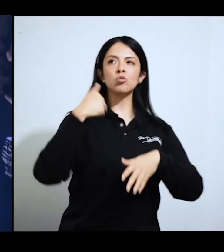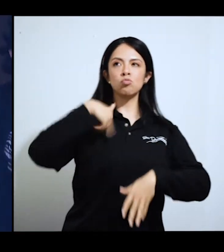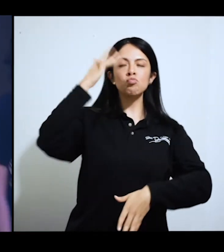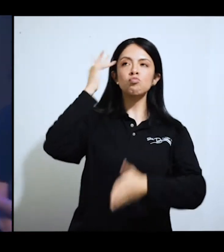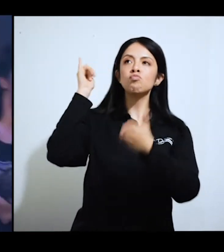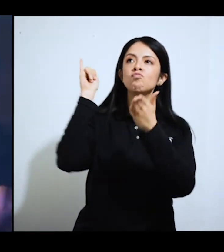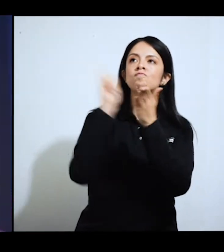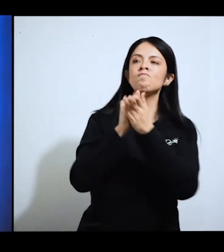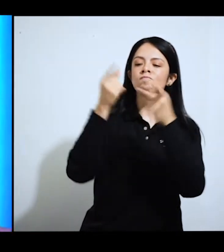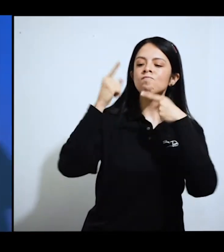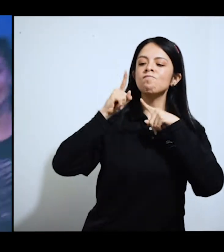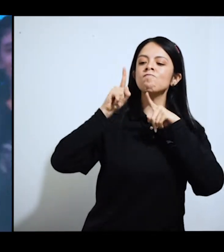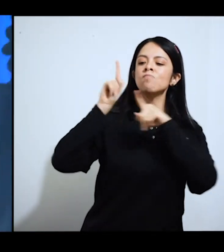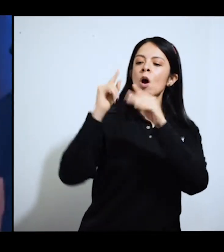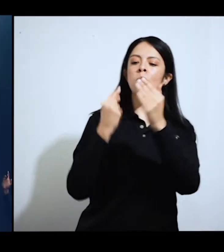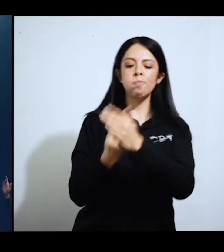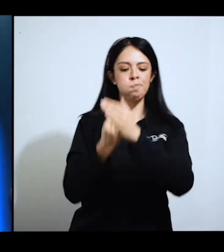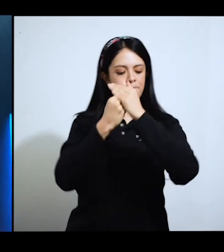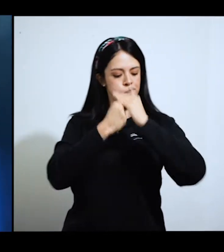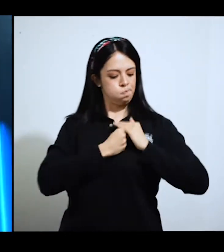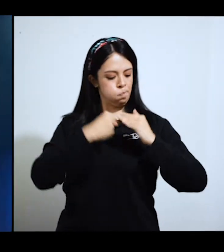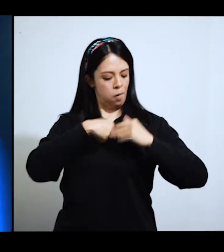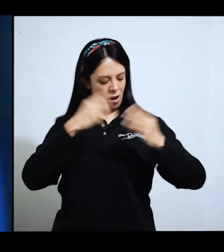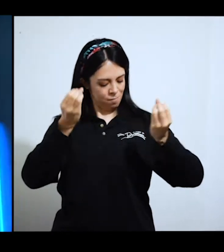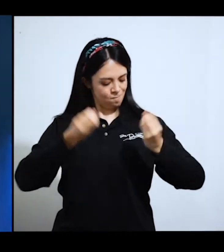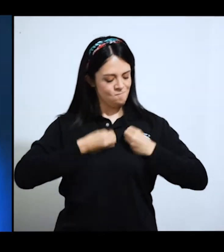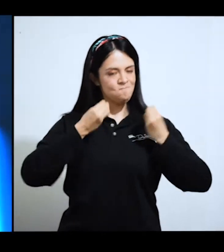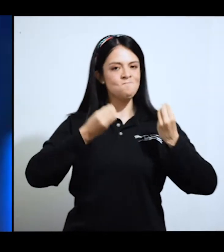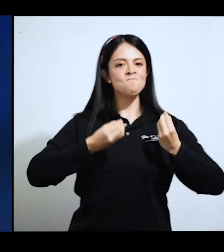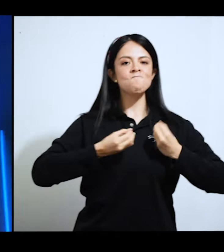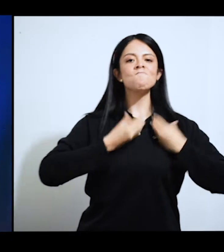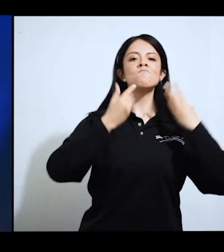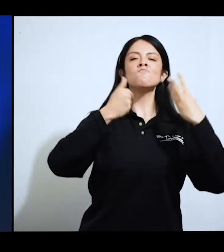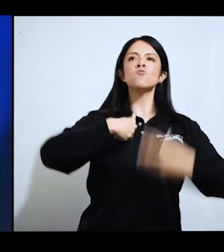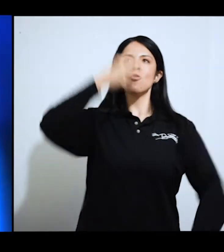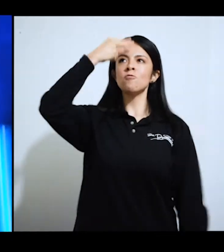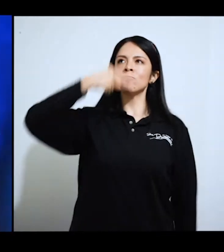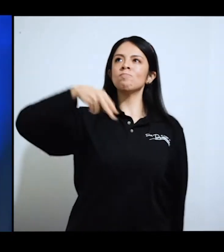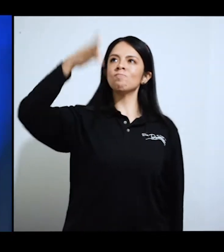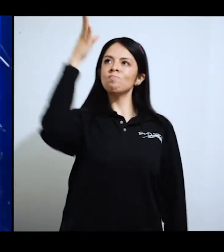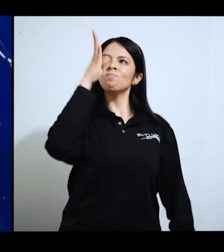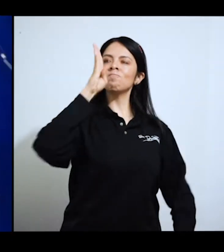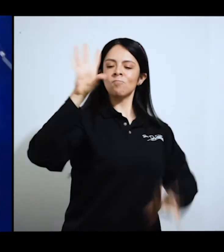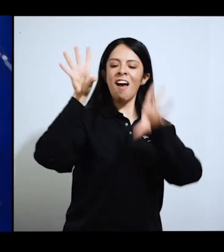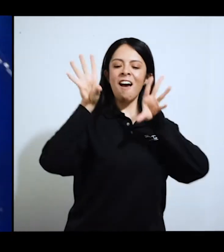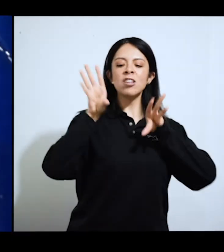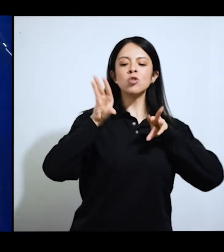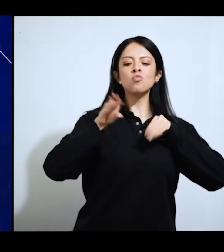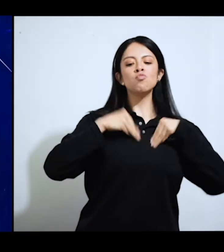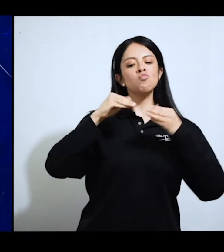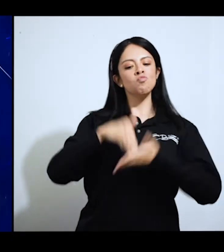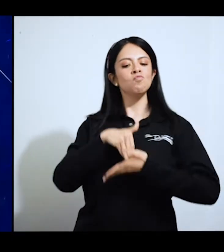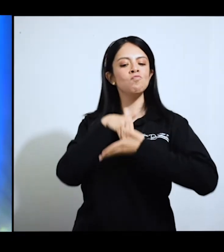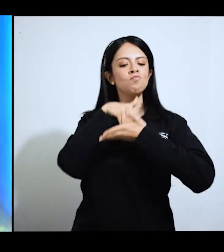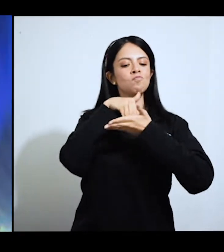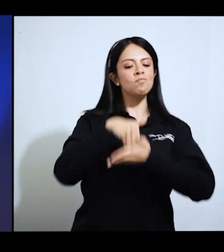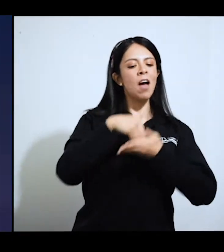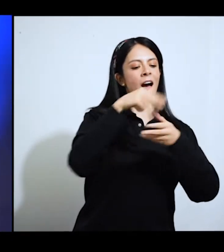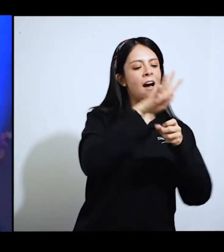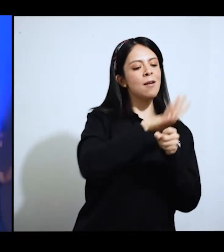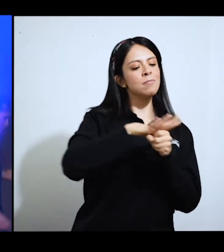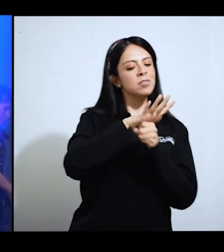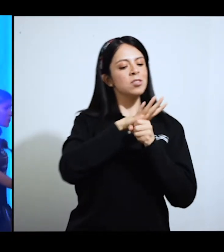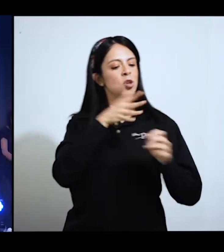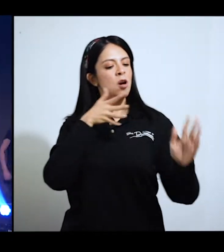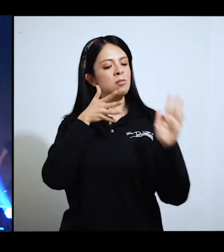Espíritu, creo en ti, sé que vives en mí. Hoy mi